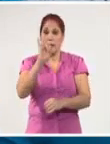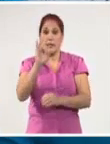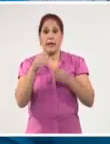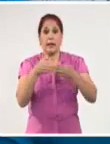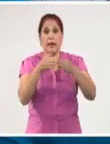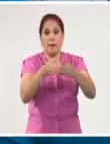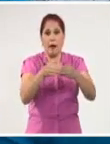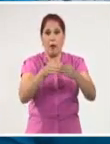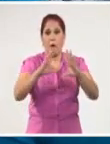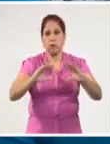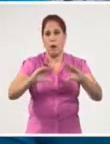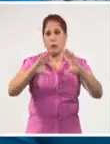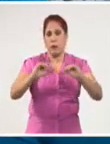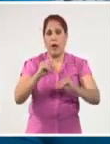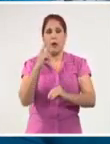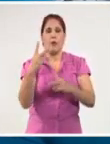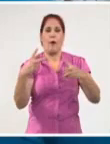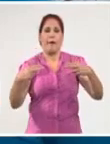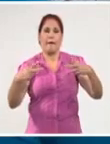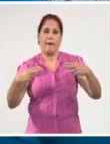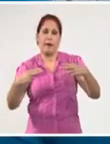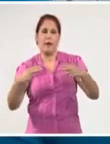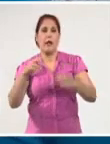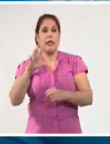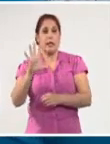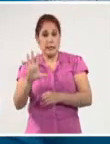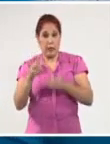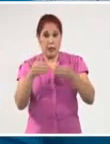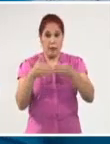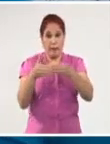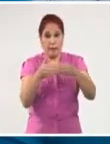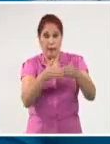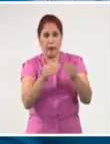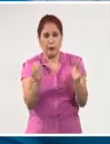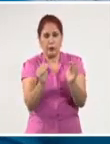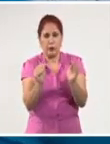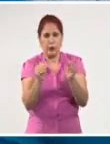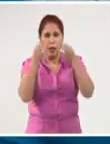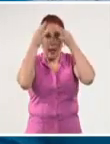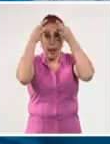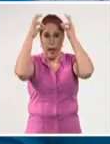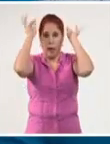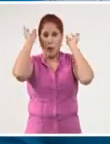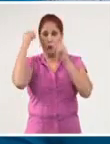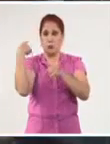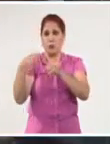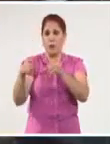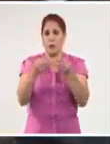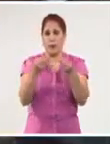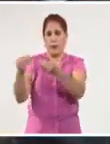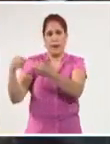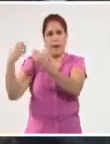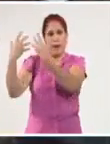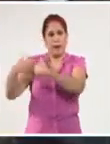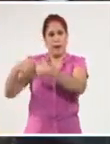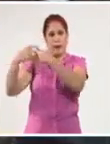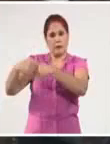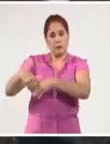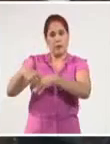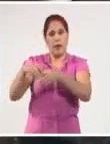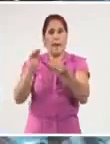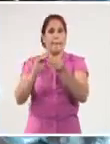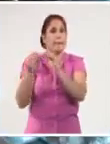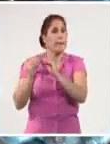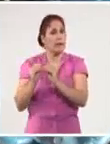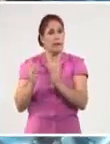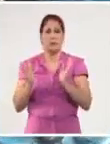de esponja, 2 barcos de cangrejo, 5 enviadas que son las que trasladan la langosta de zona de pesca hacia la industria y un barco de taller. El déficit de piezas